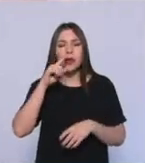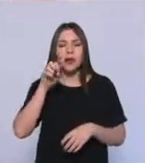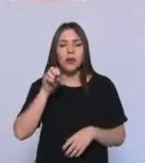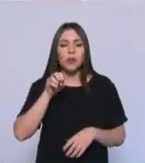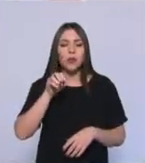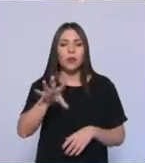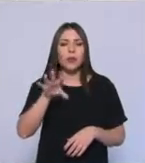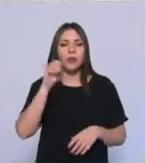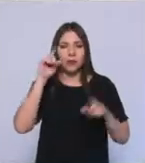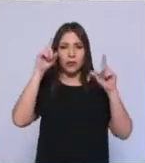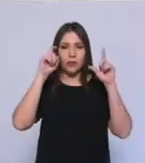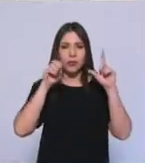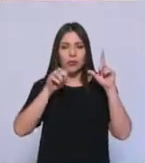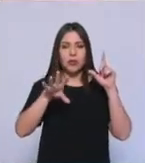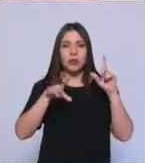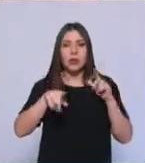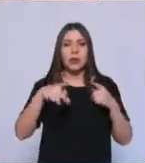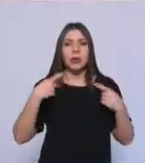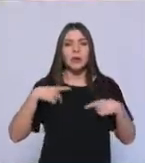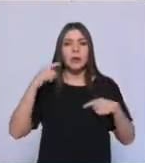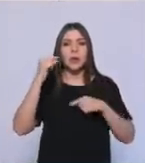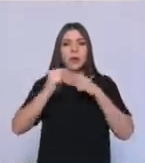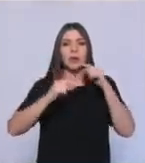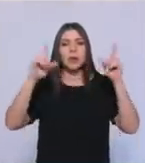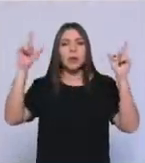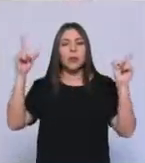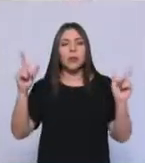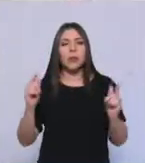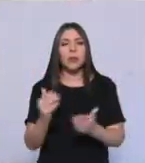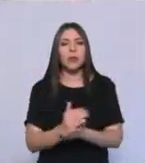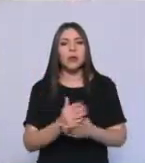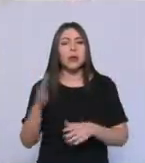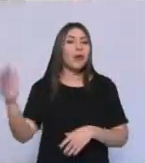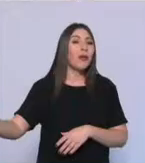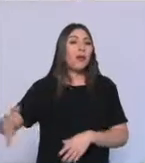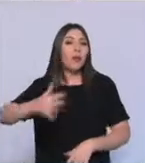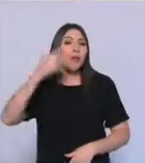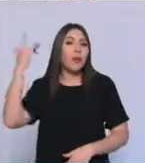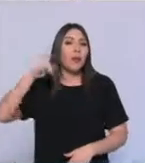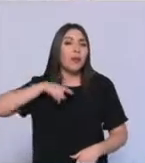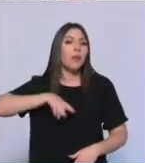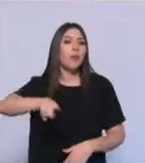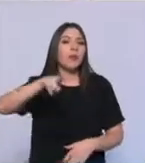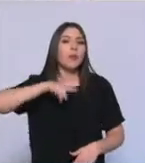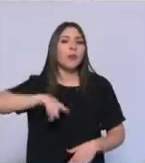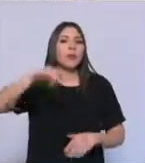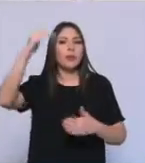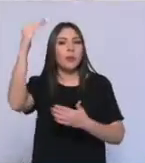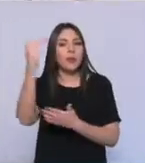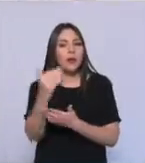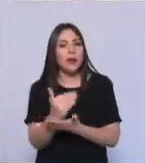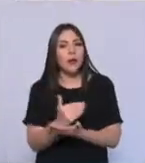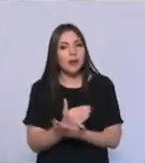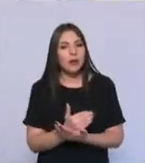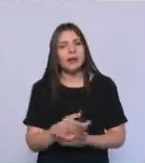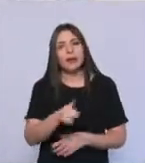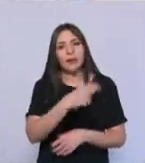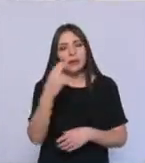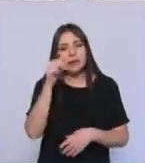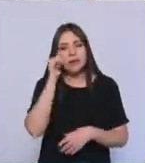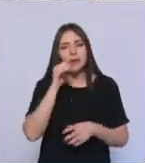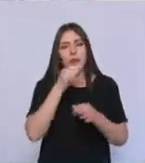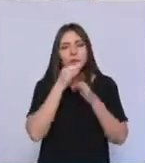efectivo, empezó a bajar el número de personas que iban en exceso de velocidad. Entonces también siempre estar informado que cuáles son las